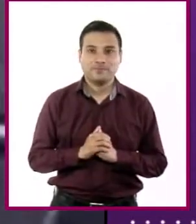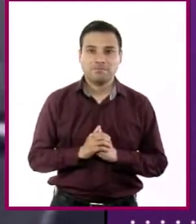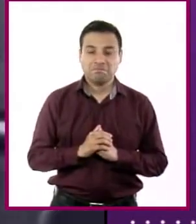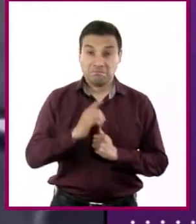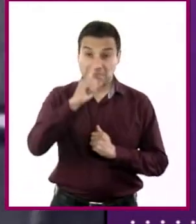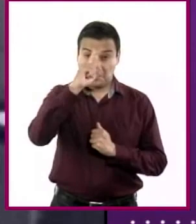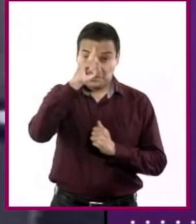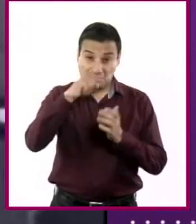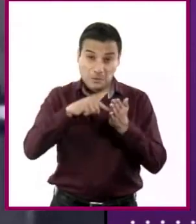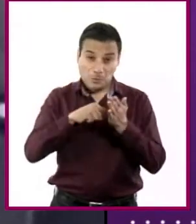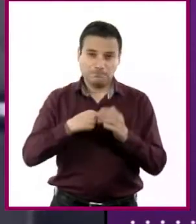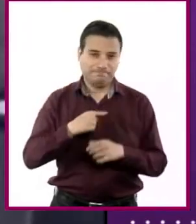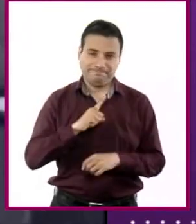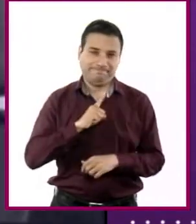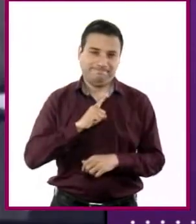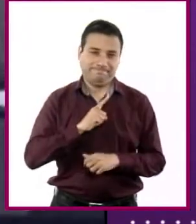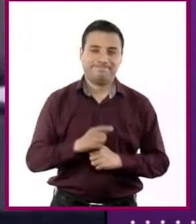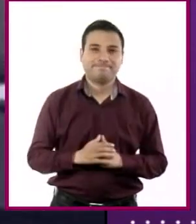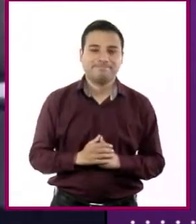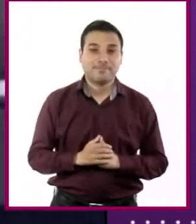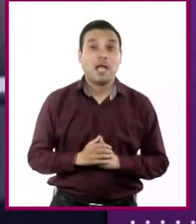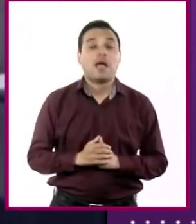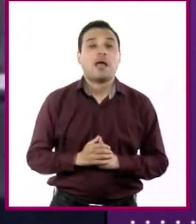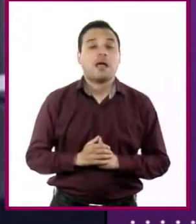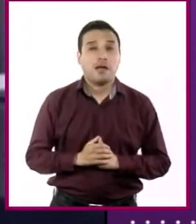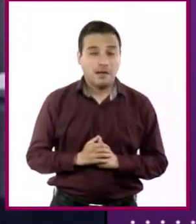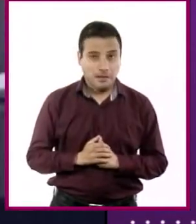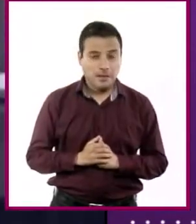I will go alone. Oh,